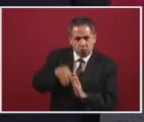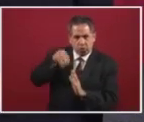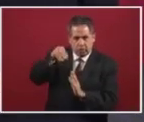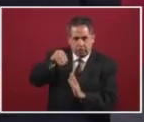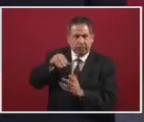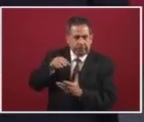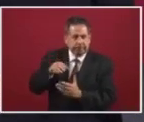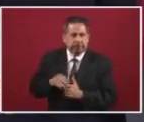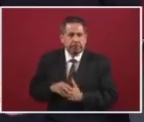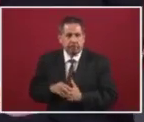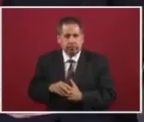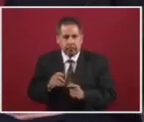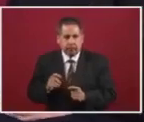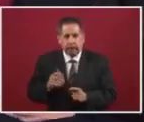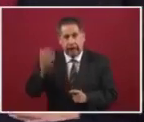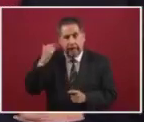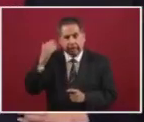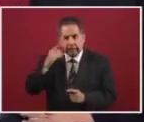entregaron contratos,